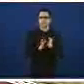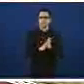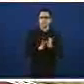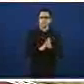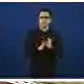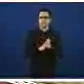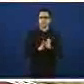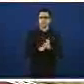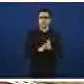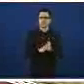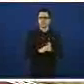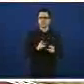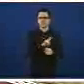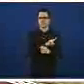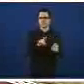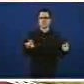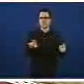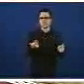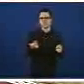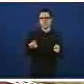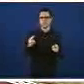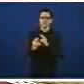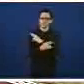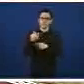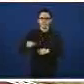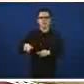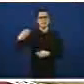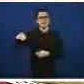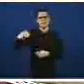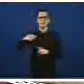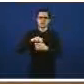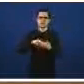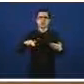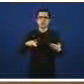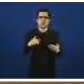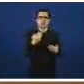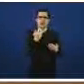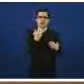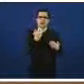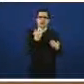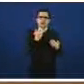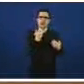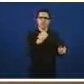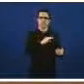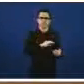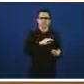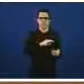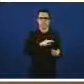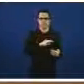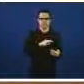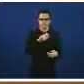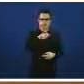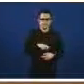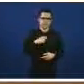Ten a palabra Para a réplica O presidente Asunta Si Moitas gracias Señoría E comentaba Señoría